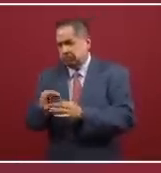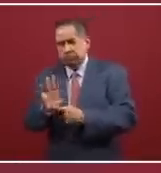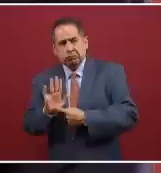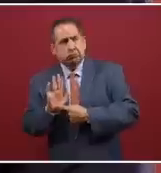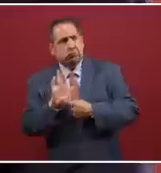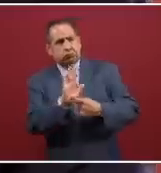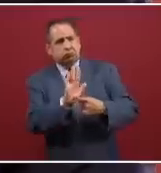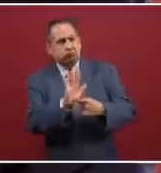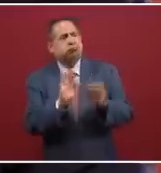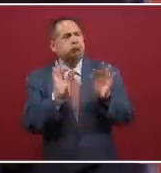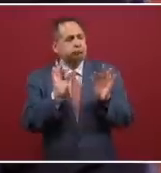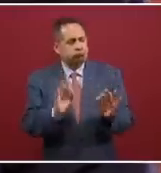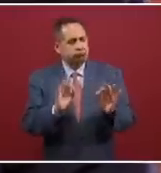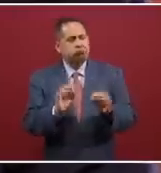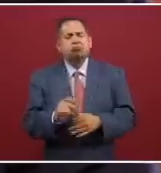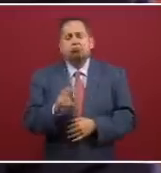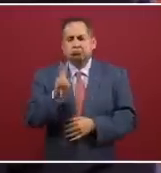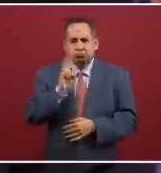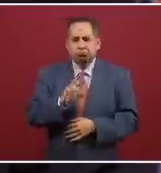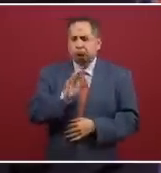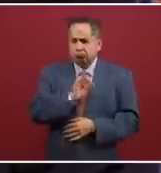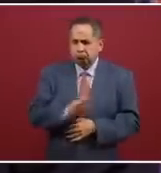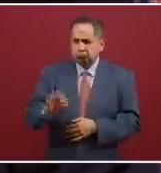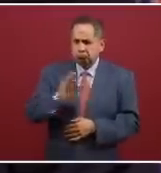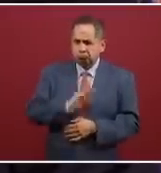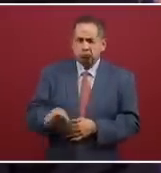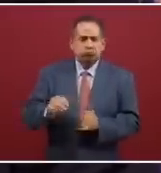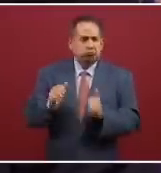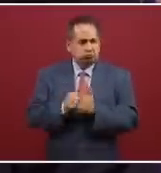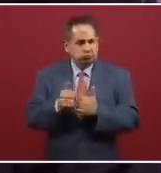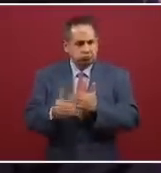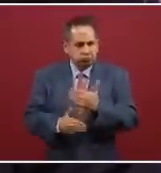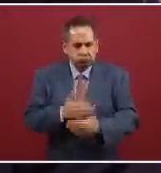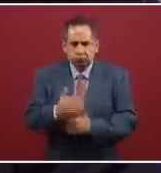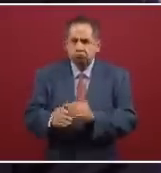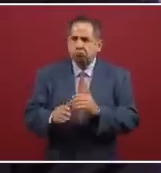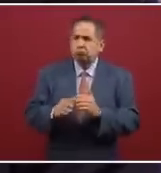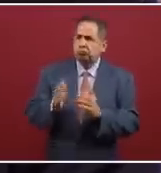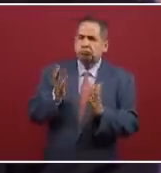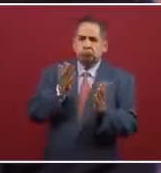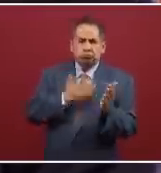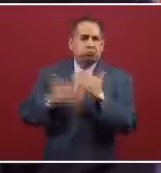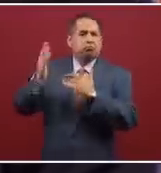que es posible con desarrollo con bienestar